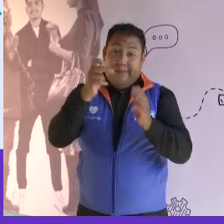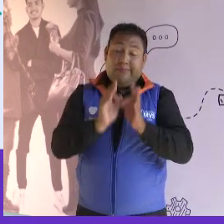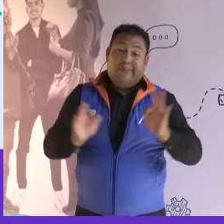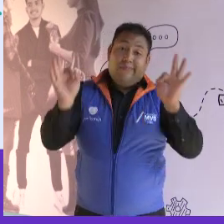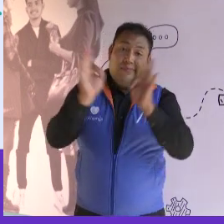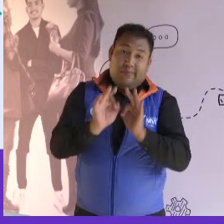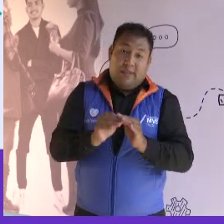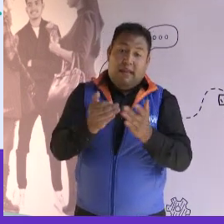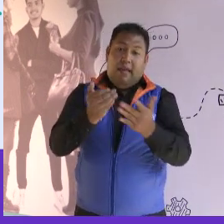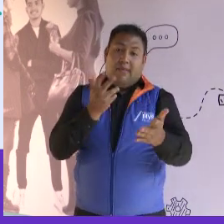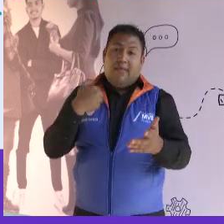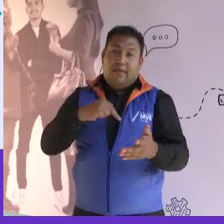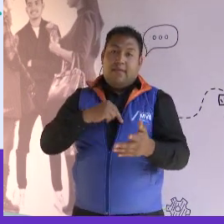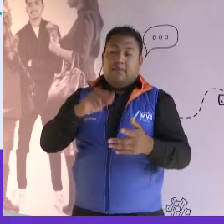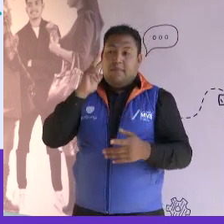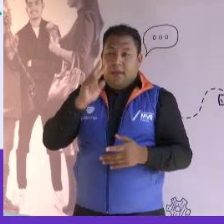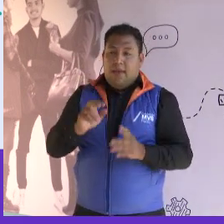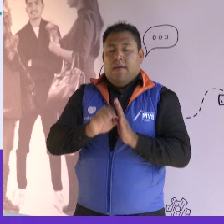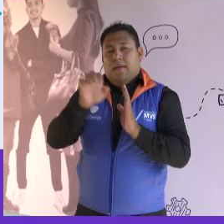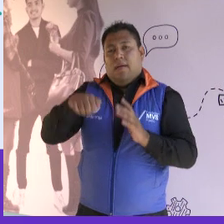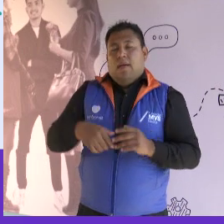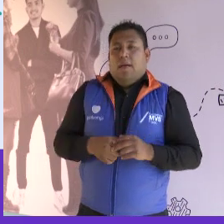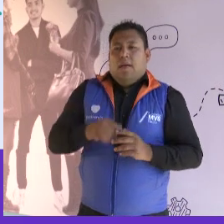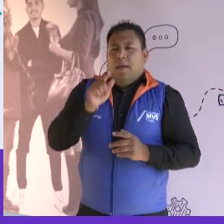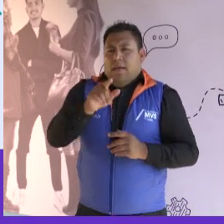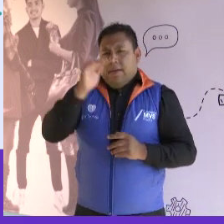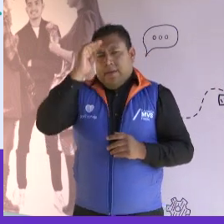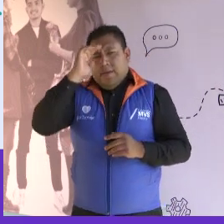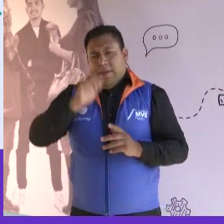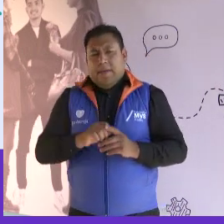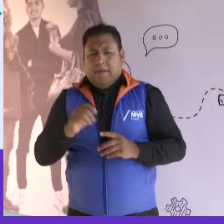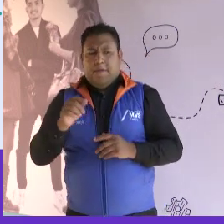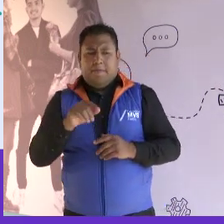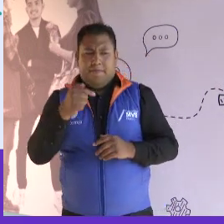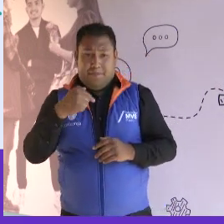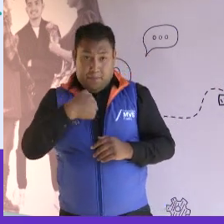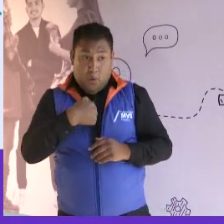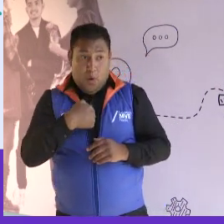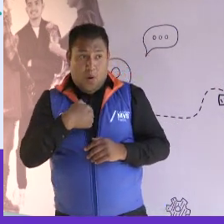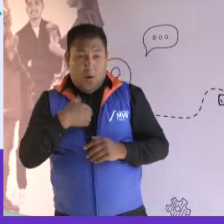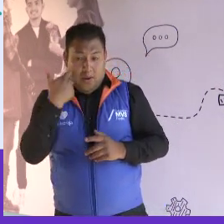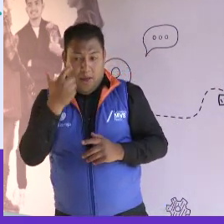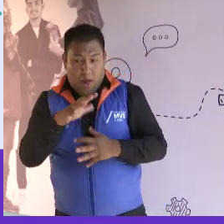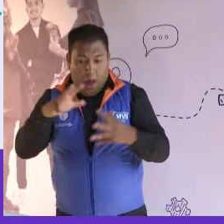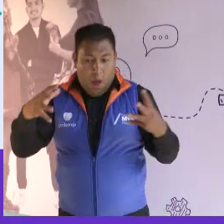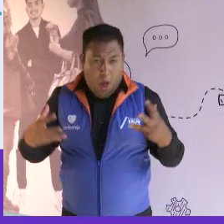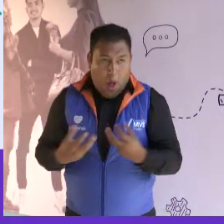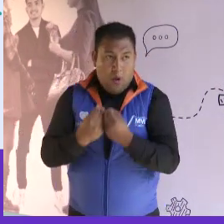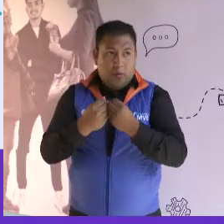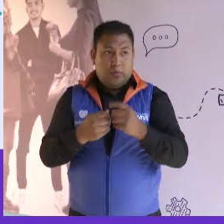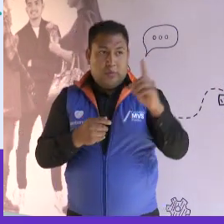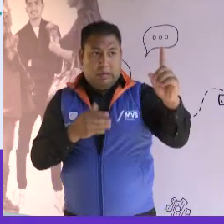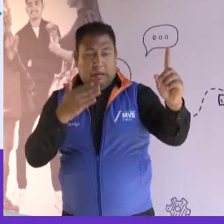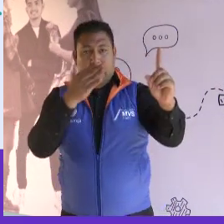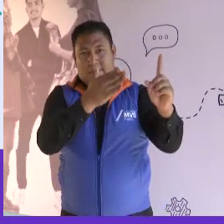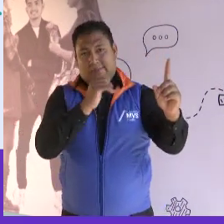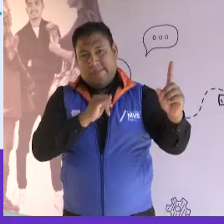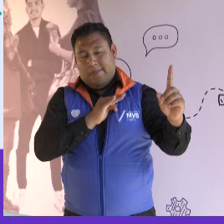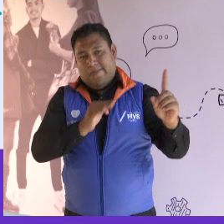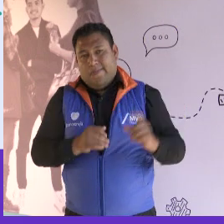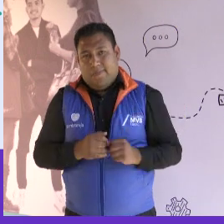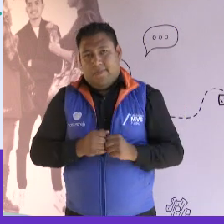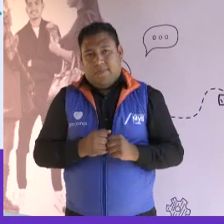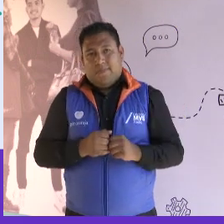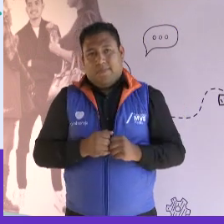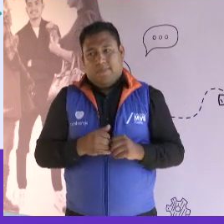importante que se definan los integrantes para alcanzar un objetivo, pues sí hay que forzar un poquito la mano, ¿no? Sí o no, estás en